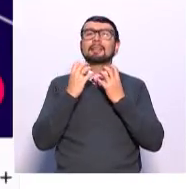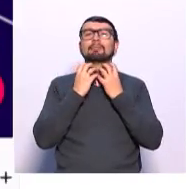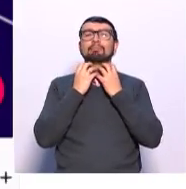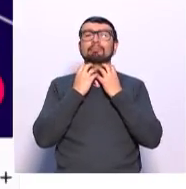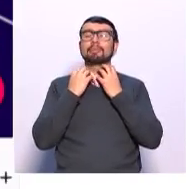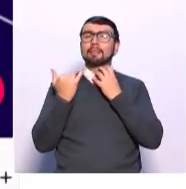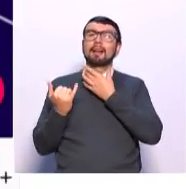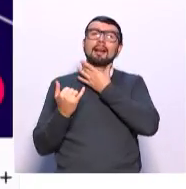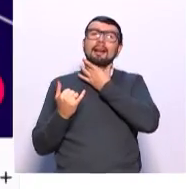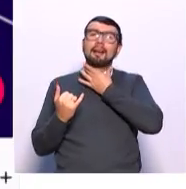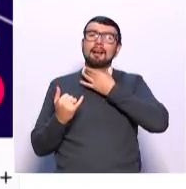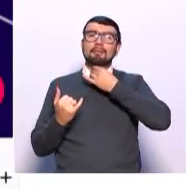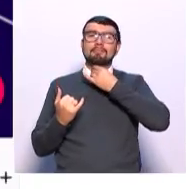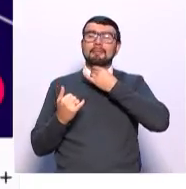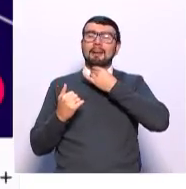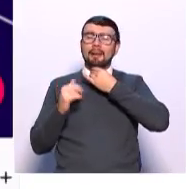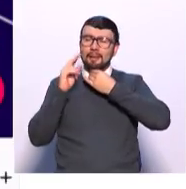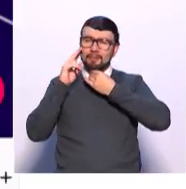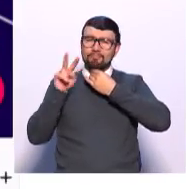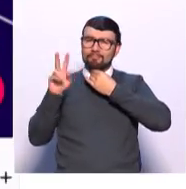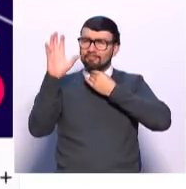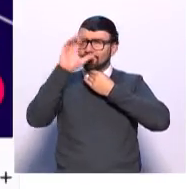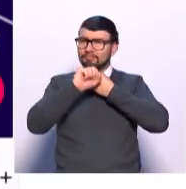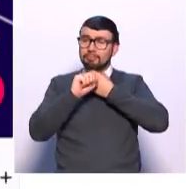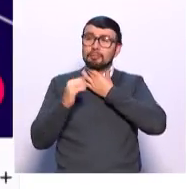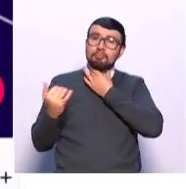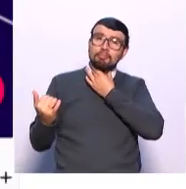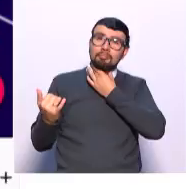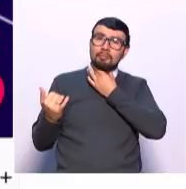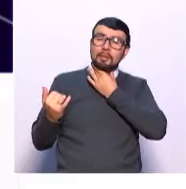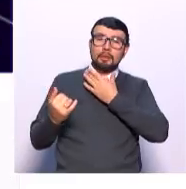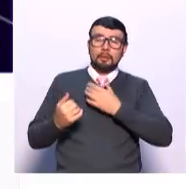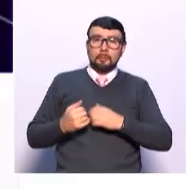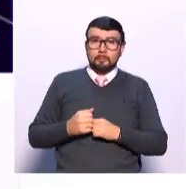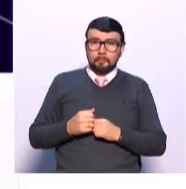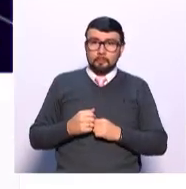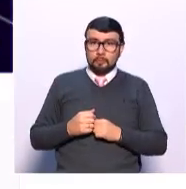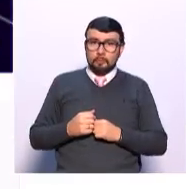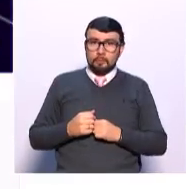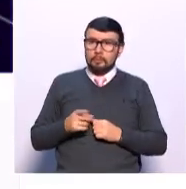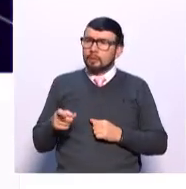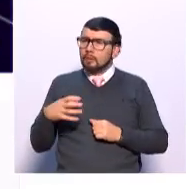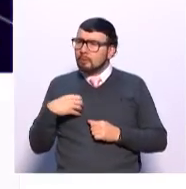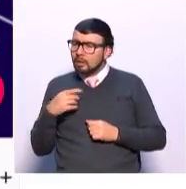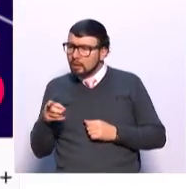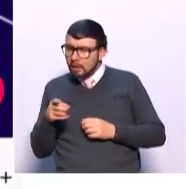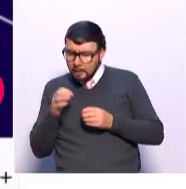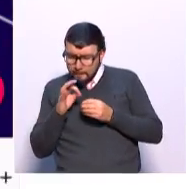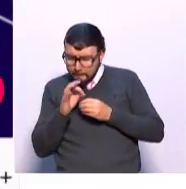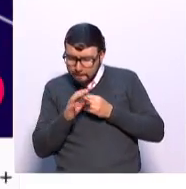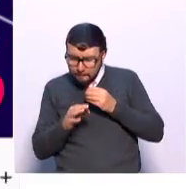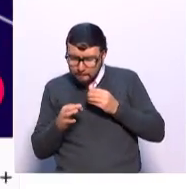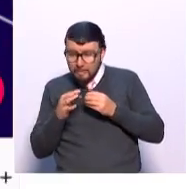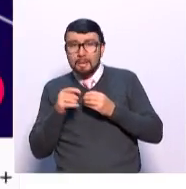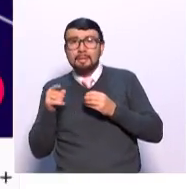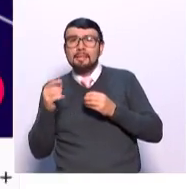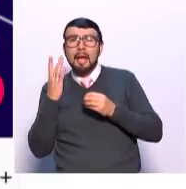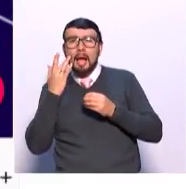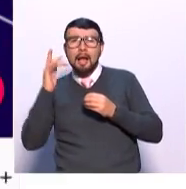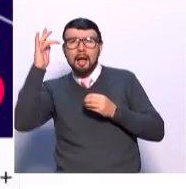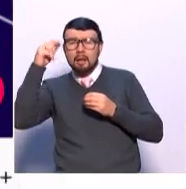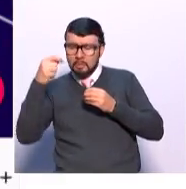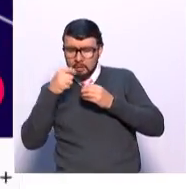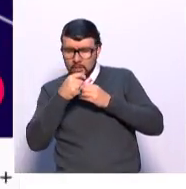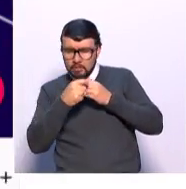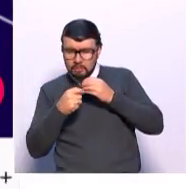ahí aparece en pantalla y adicionalmente aparecen estos puntos amarillos ahí que son